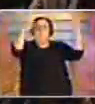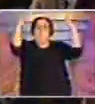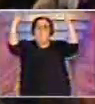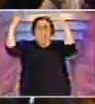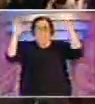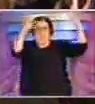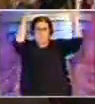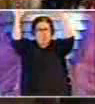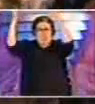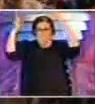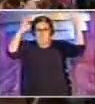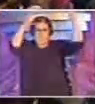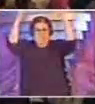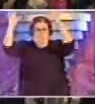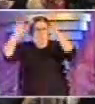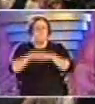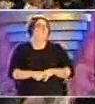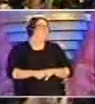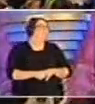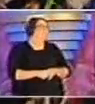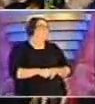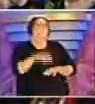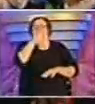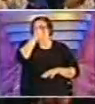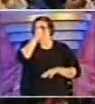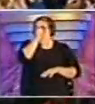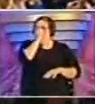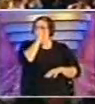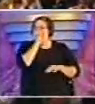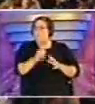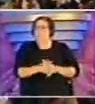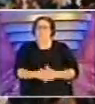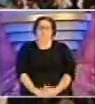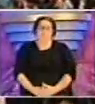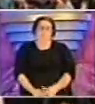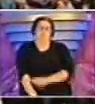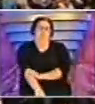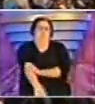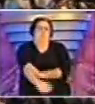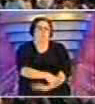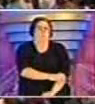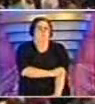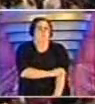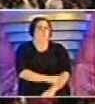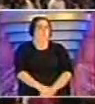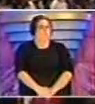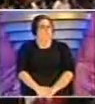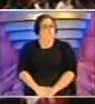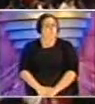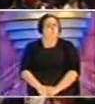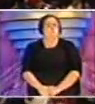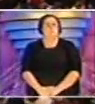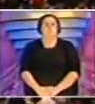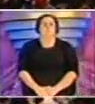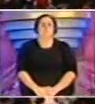De ella, de la Seren Quinquietas. Qué bonito, por cierto, el Parque de Santa Catalina, ¿eh? Fácil, fácil, ahí hay 7,000-8,000 personas y a lo